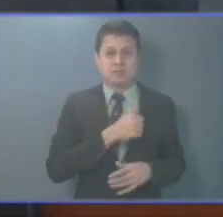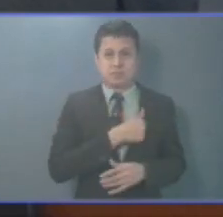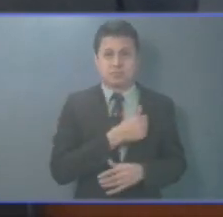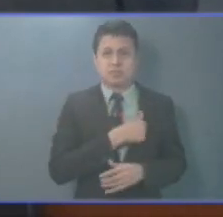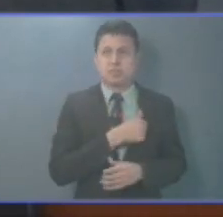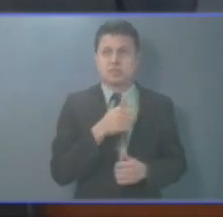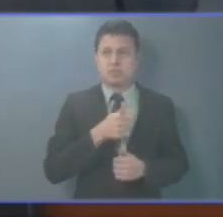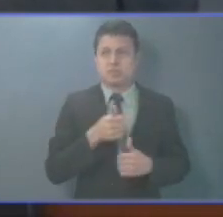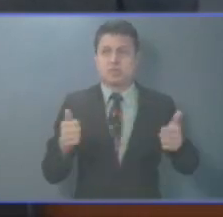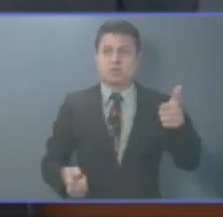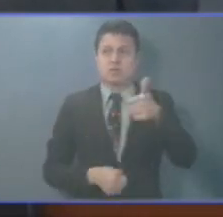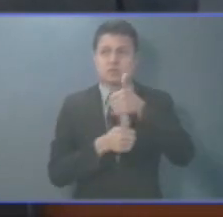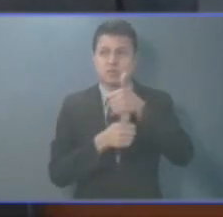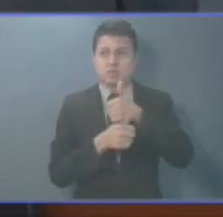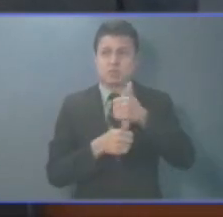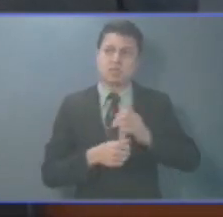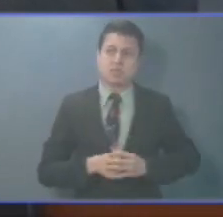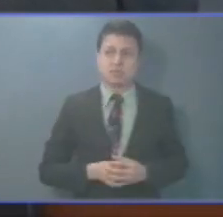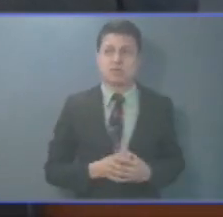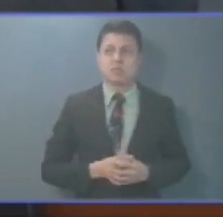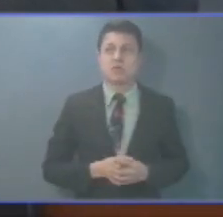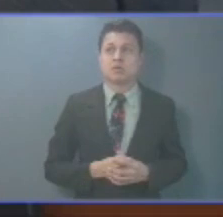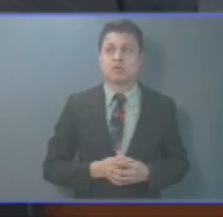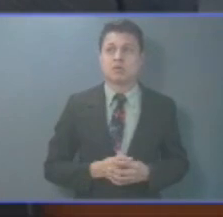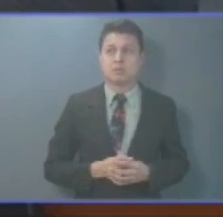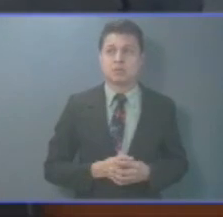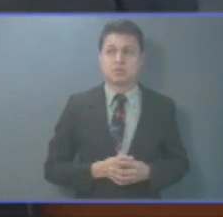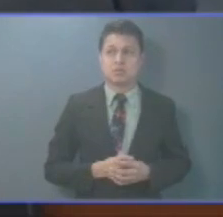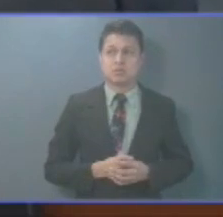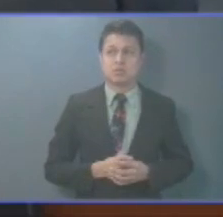cargo subsiguiente de la misma.